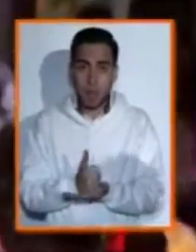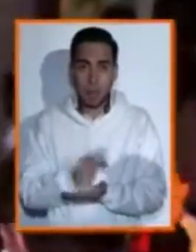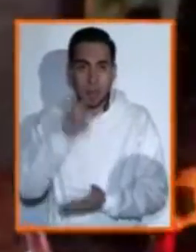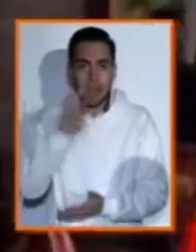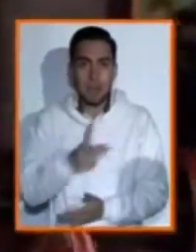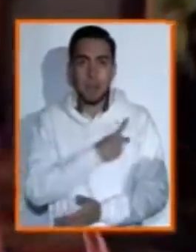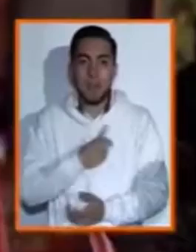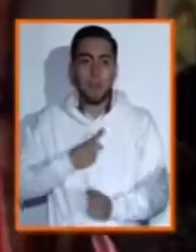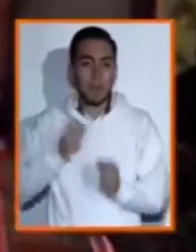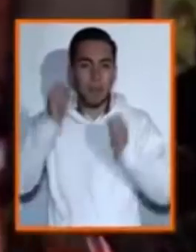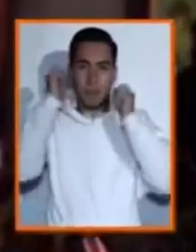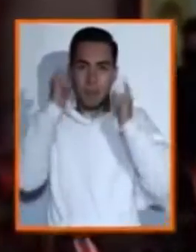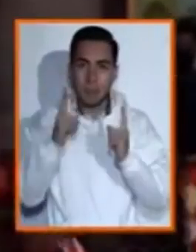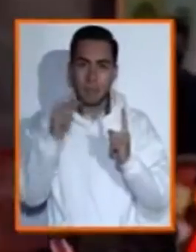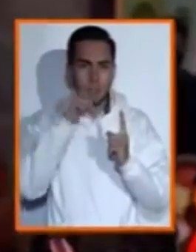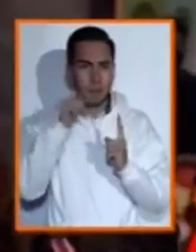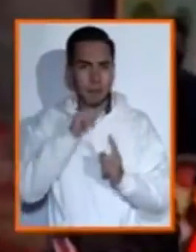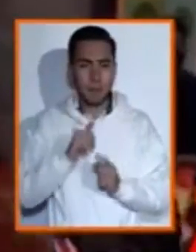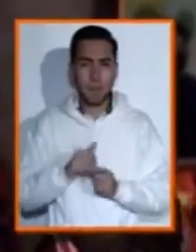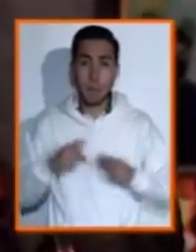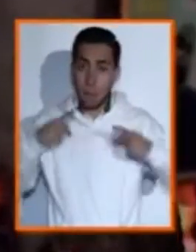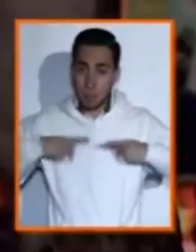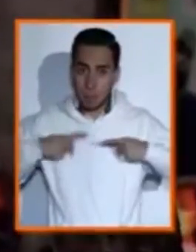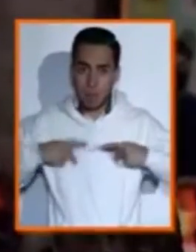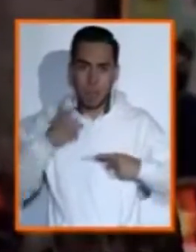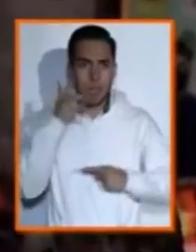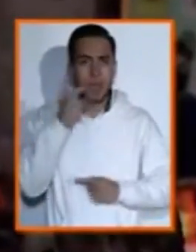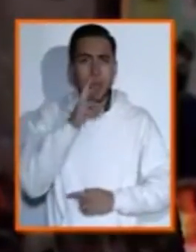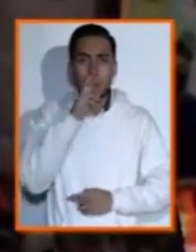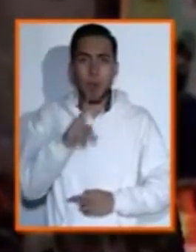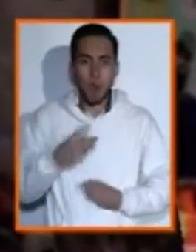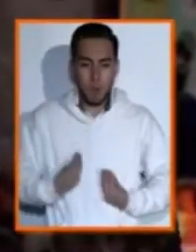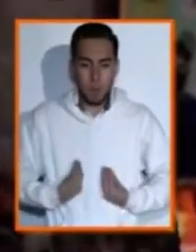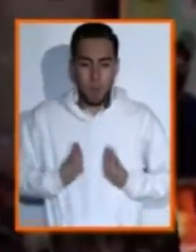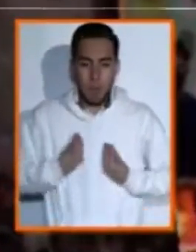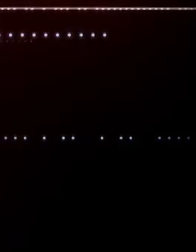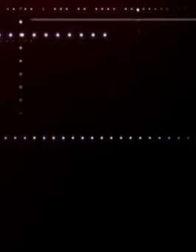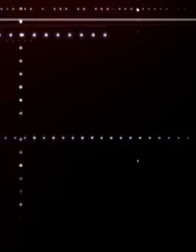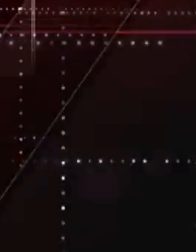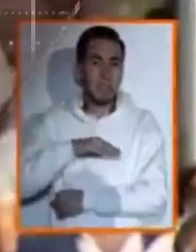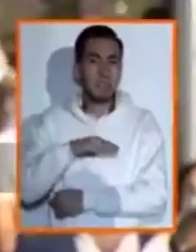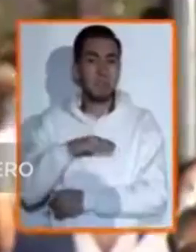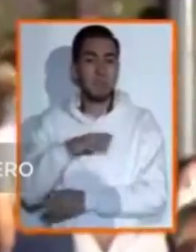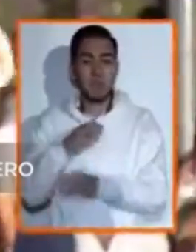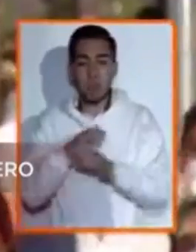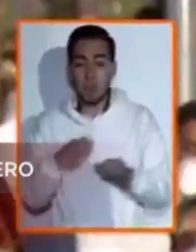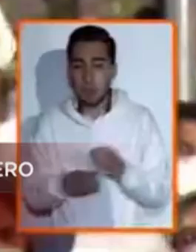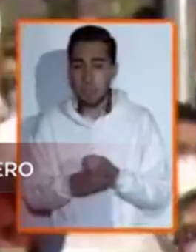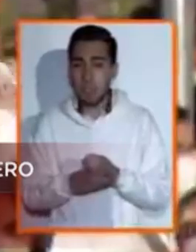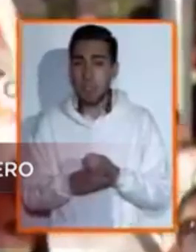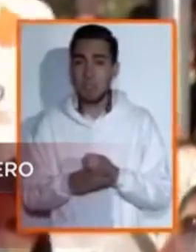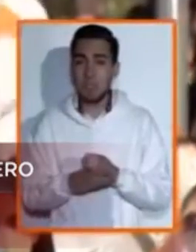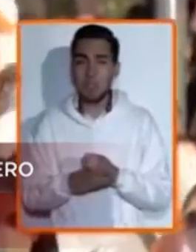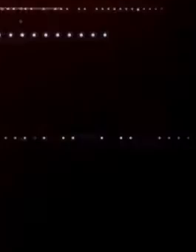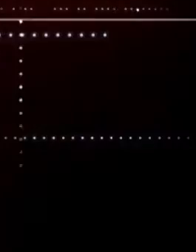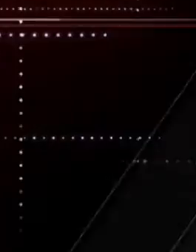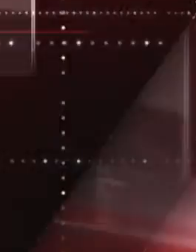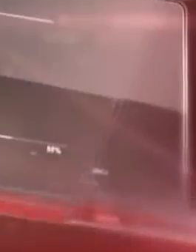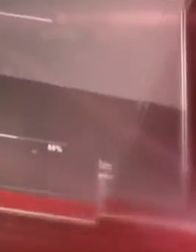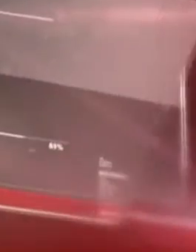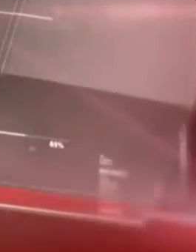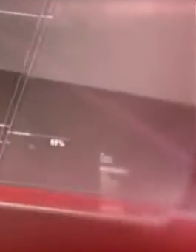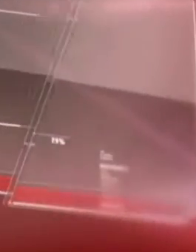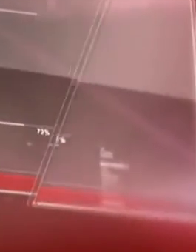merece la gente quiere mejor calidad de vida y se la vamos a dar a los tablados los p señal informativa